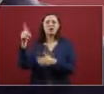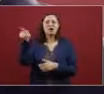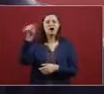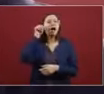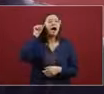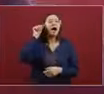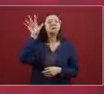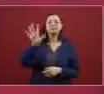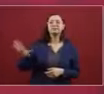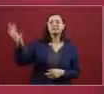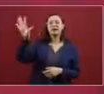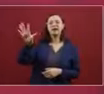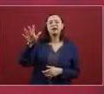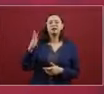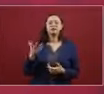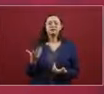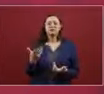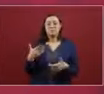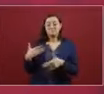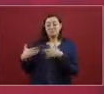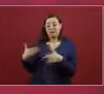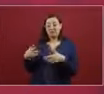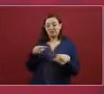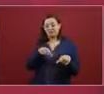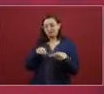que pasar por Panamá.